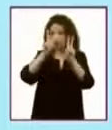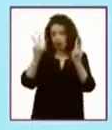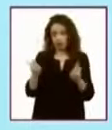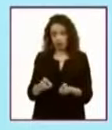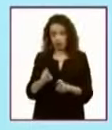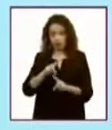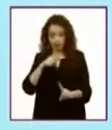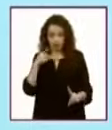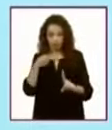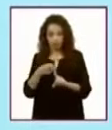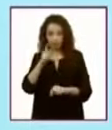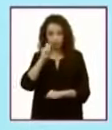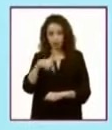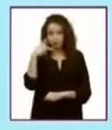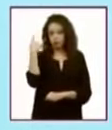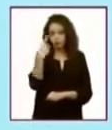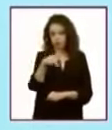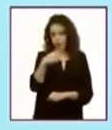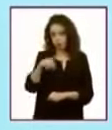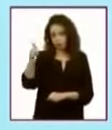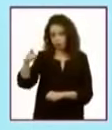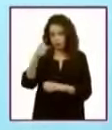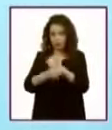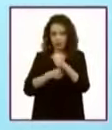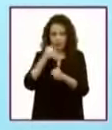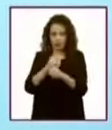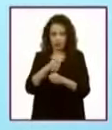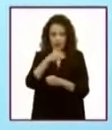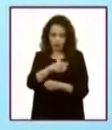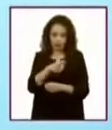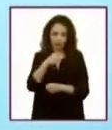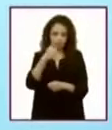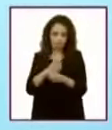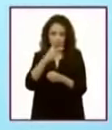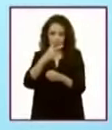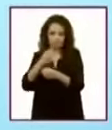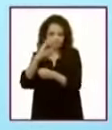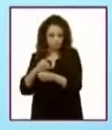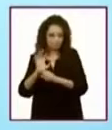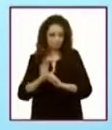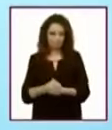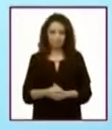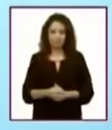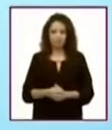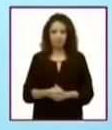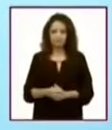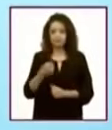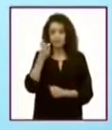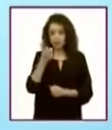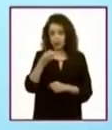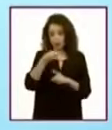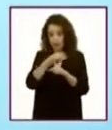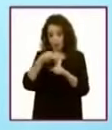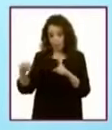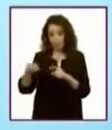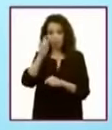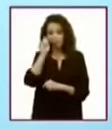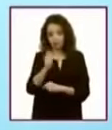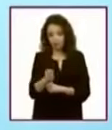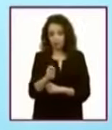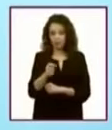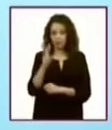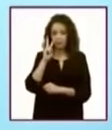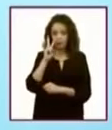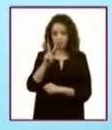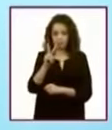correspondientes a las asignaturas del grado que cursan. En esta sesión abordarán el tema del perímetro, de polígonos y